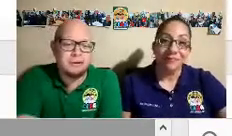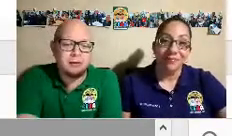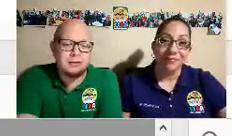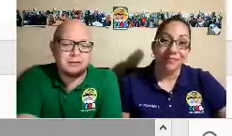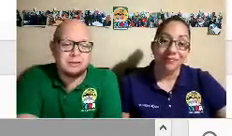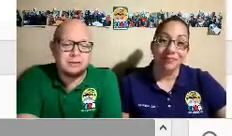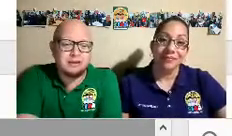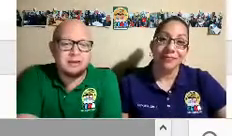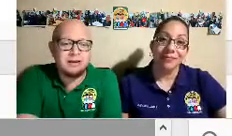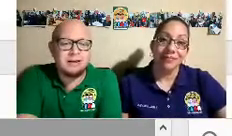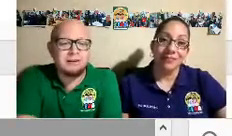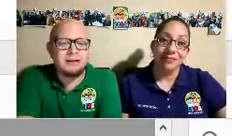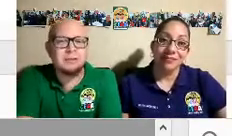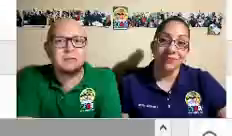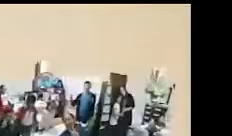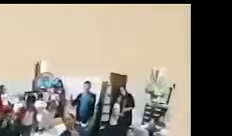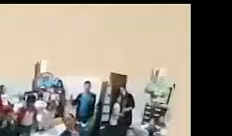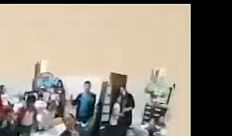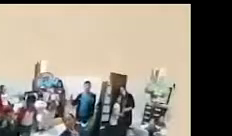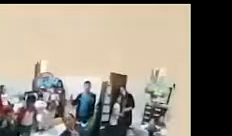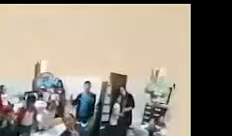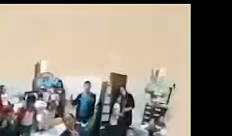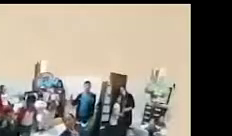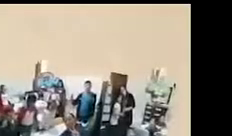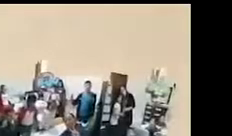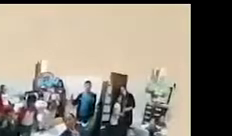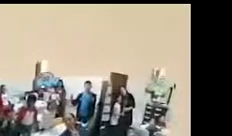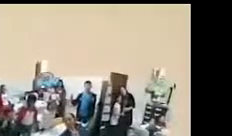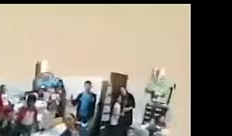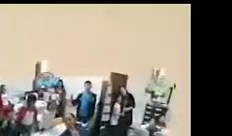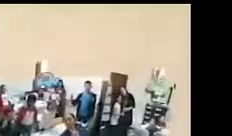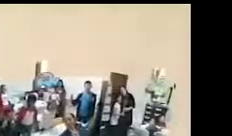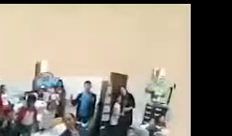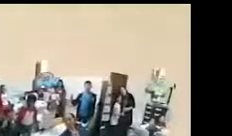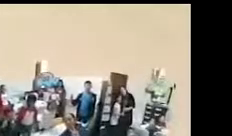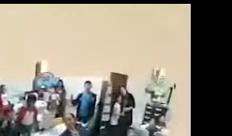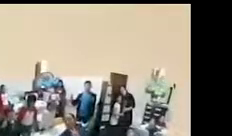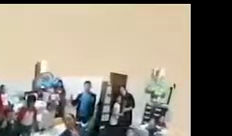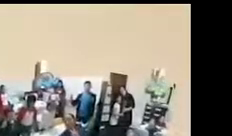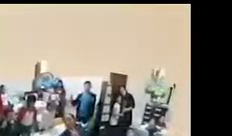hoy. Esperemos que sea de utilidad y les mandamos un fuerte abrazo. Hasta la próxima. Hasta la próxima.